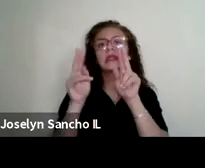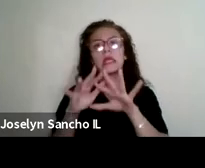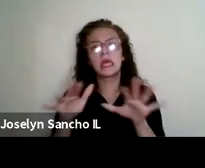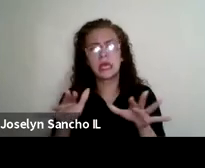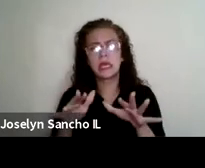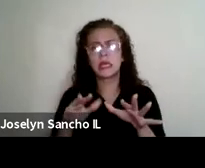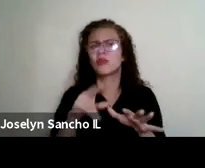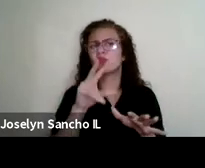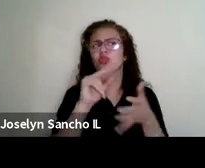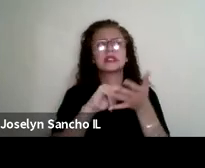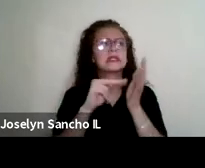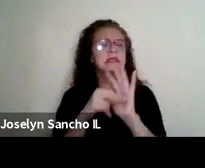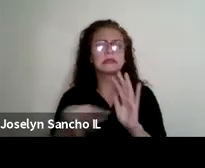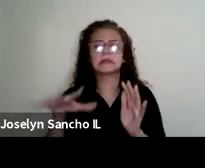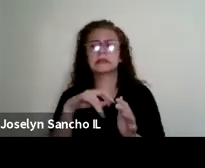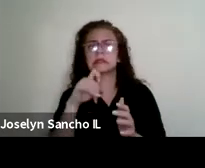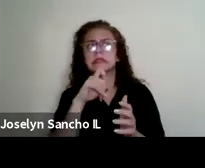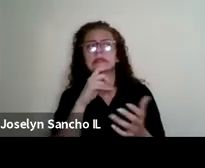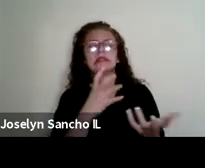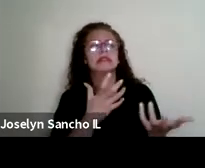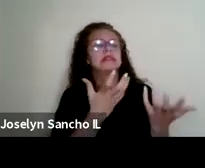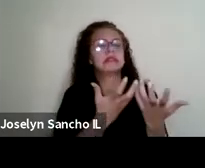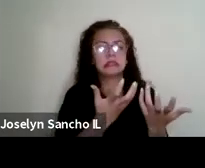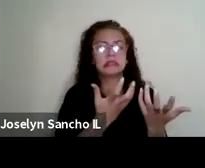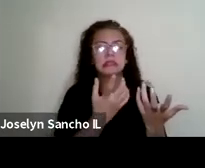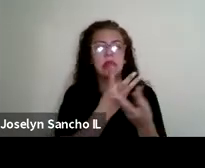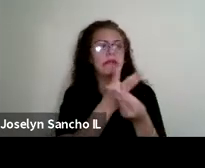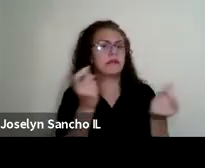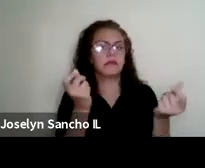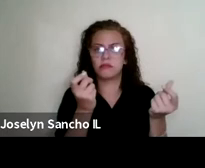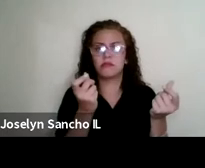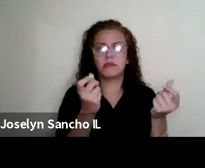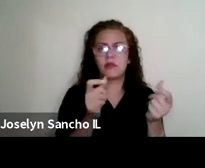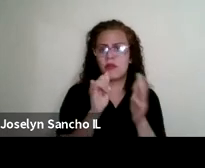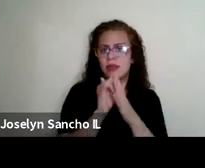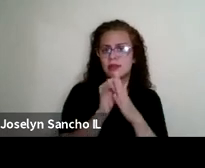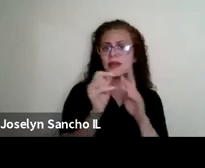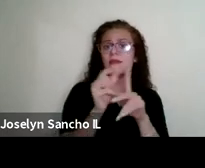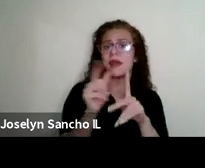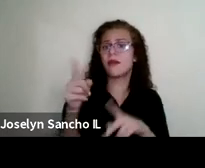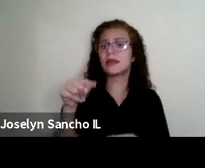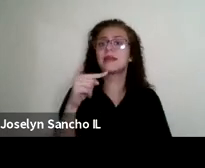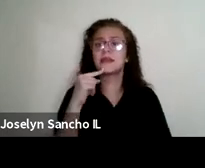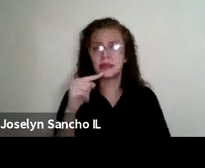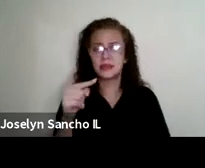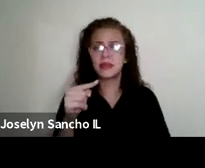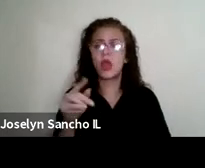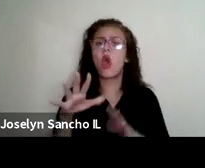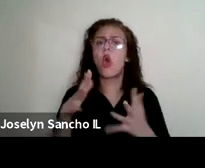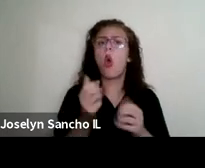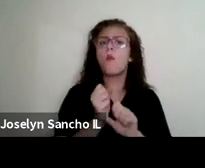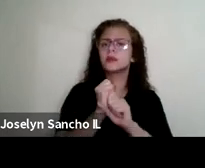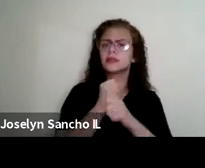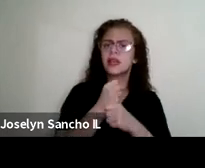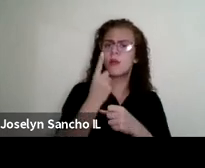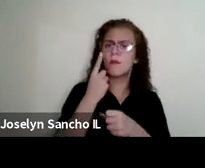se convierta en una herramienta que las desaparezca. Con esas palabras ellas lo dicen, ¿verdad? ¿Cómo hacemos